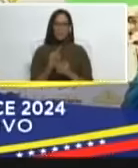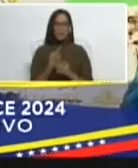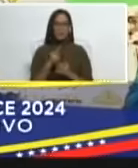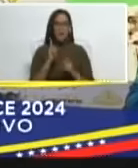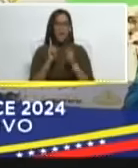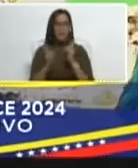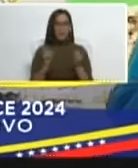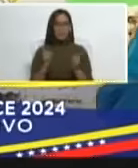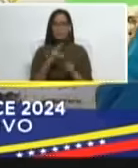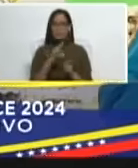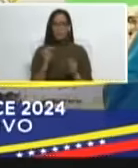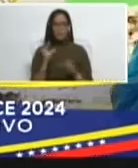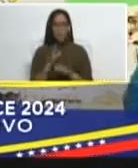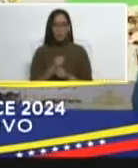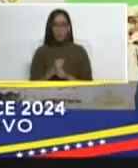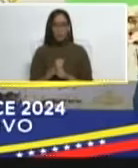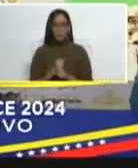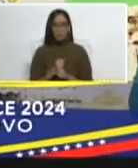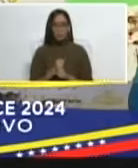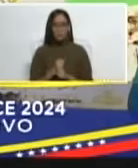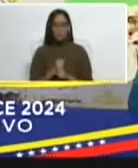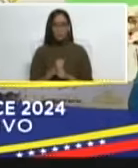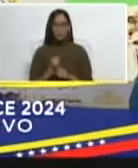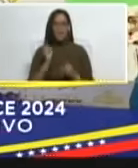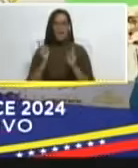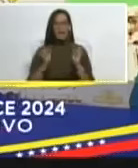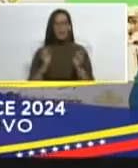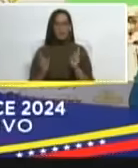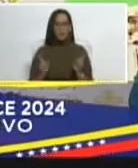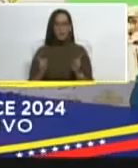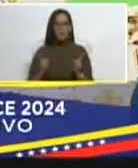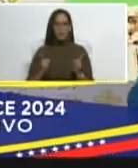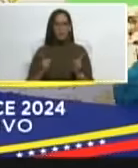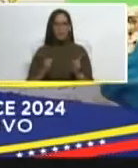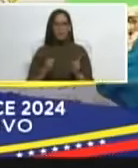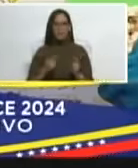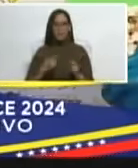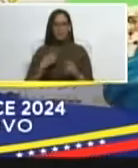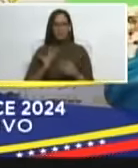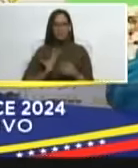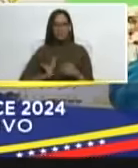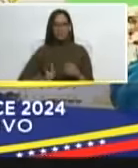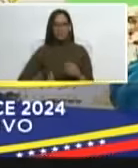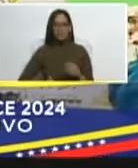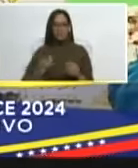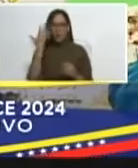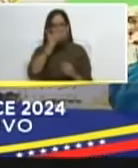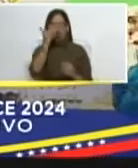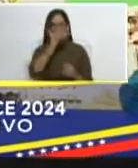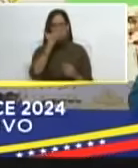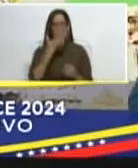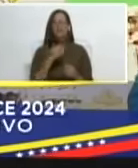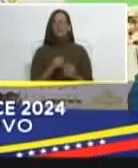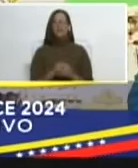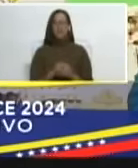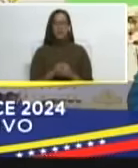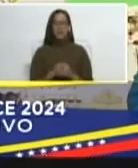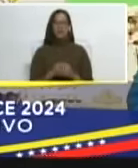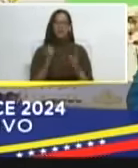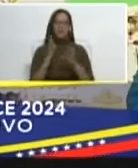creen, a aquellos que han sido invadidos por la duda, crean en